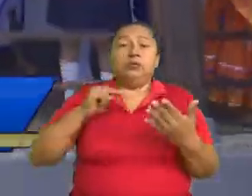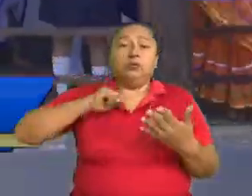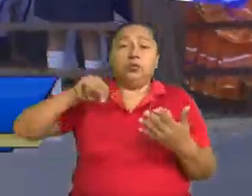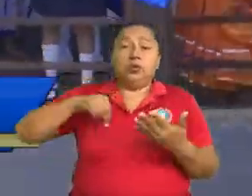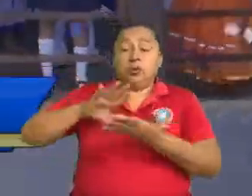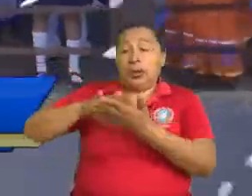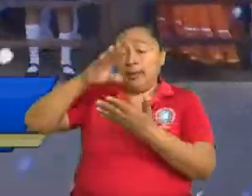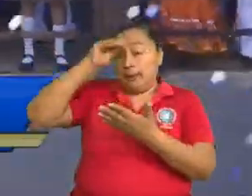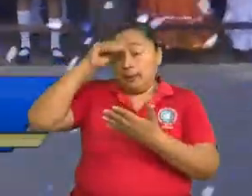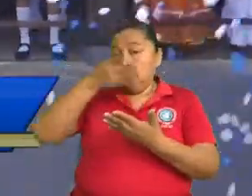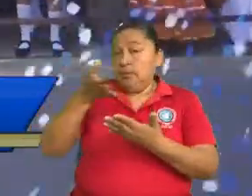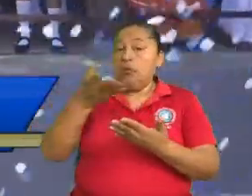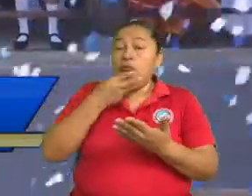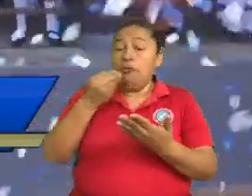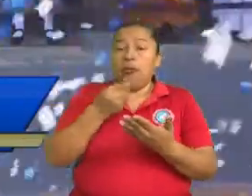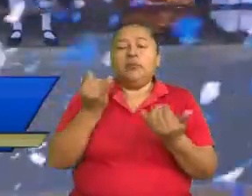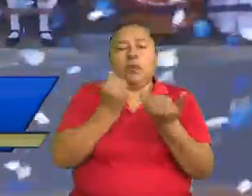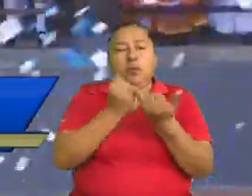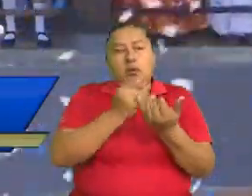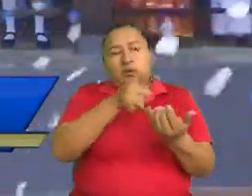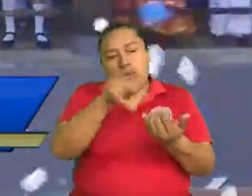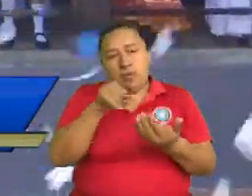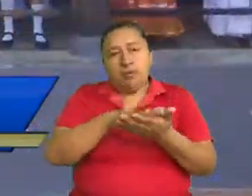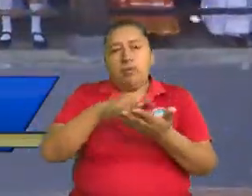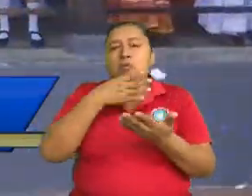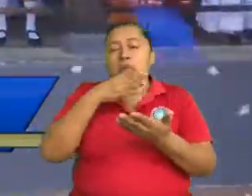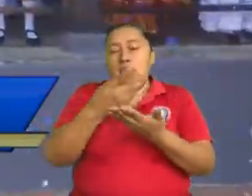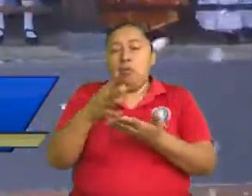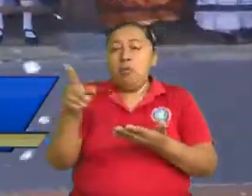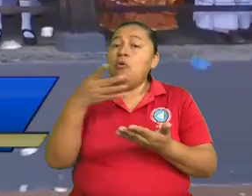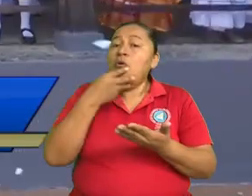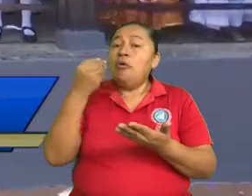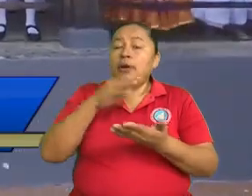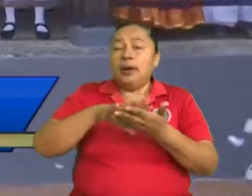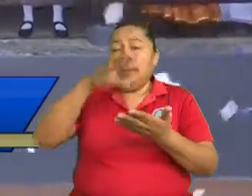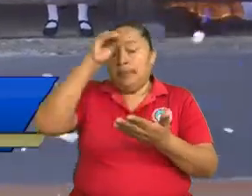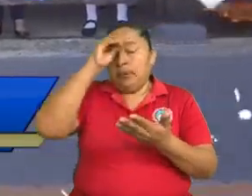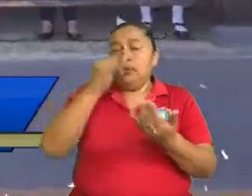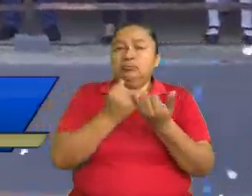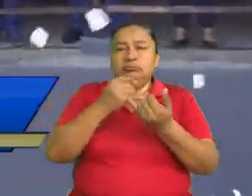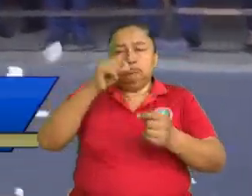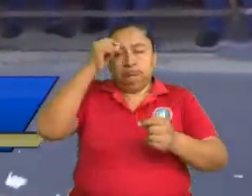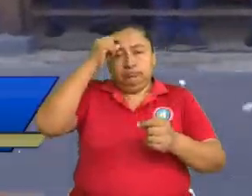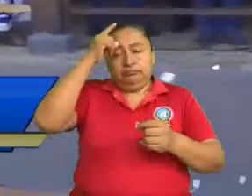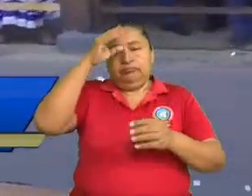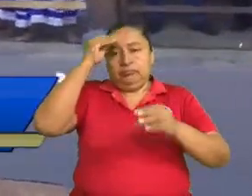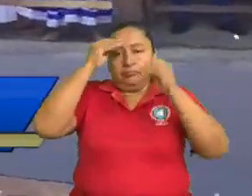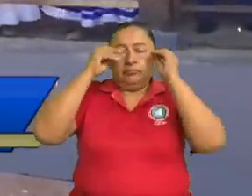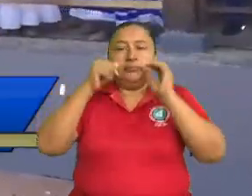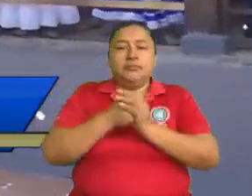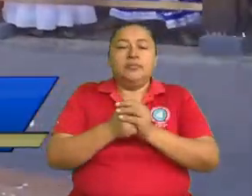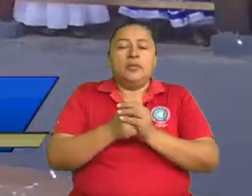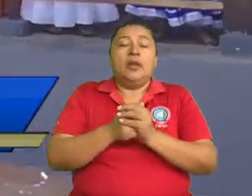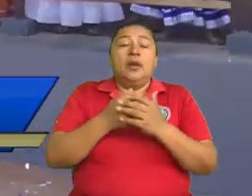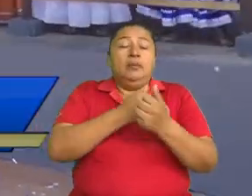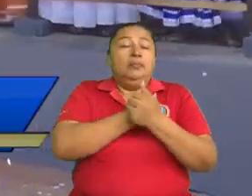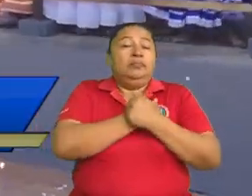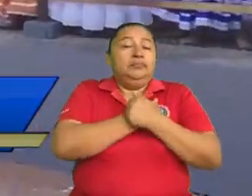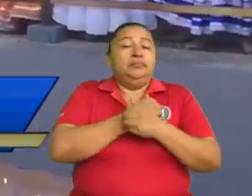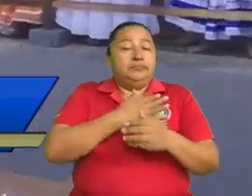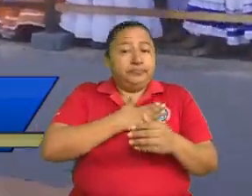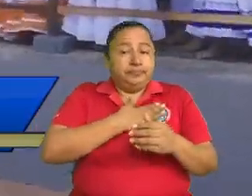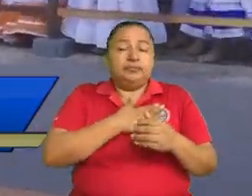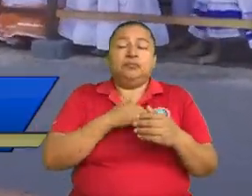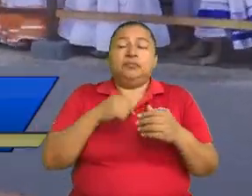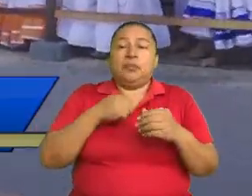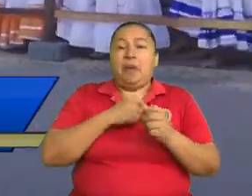aprender de ellos, de igual manera ellos también están formándose también junto con nosotros. Entonces, el tema del amor patrio, del orgullo patrio, es un tema que